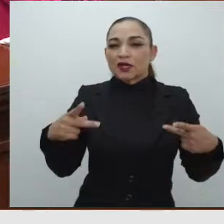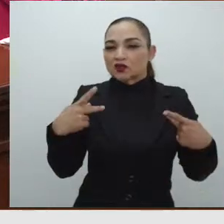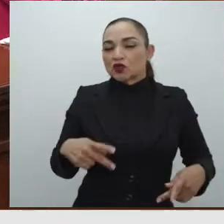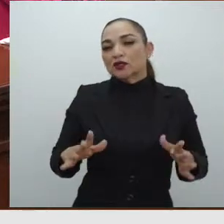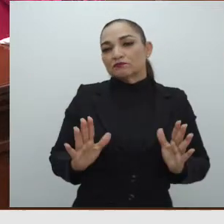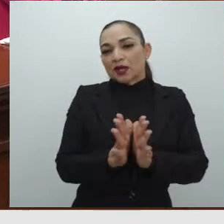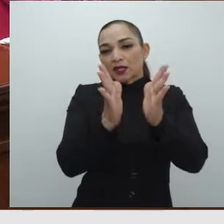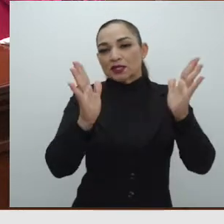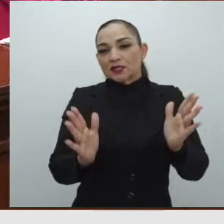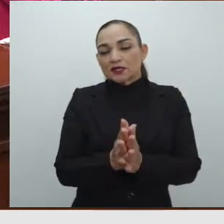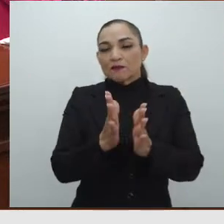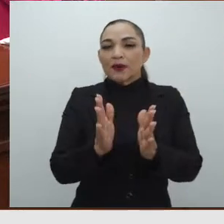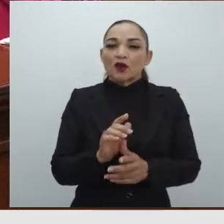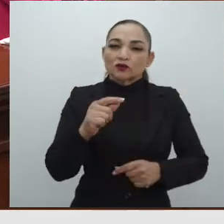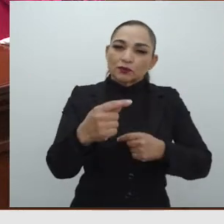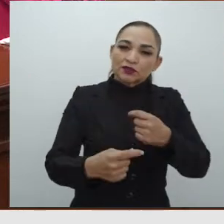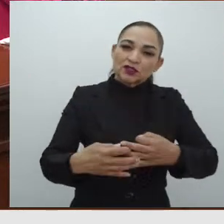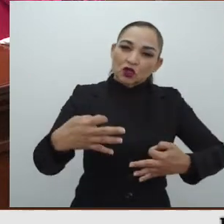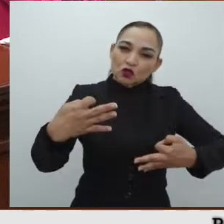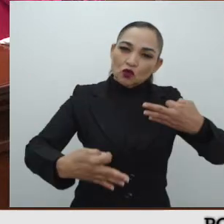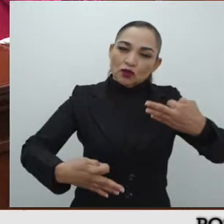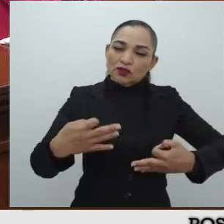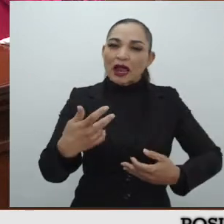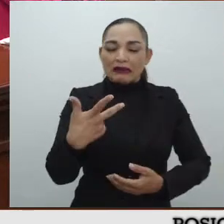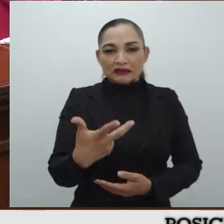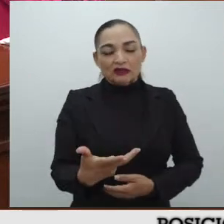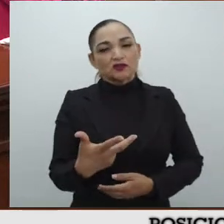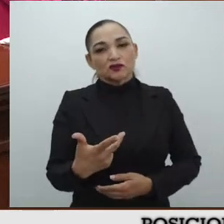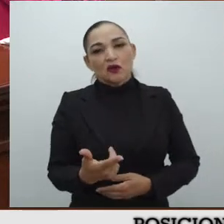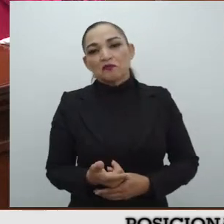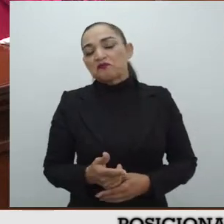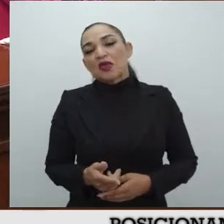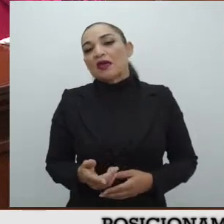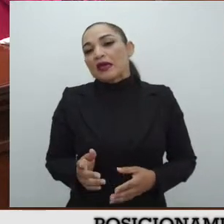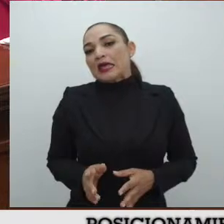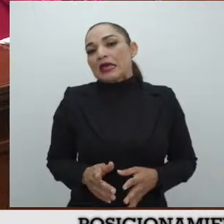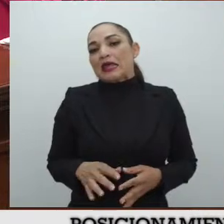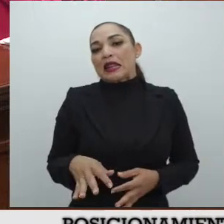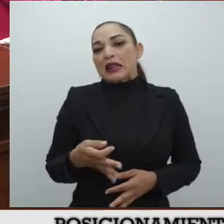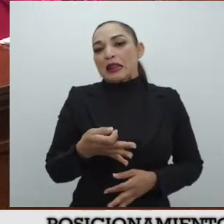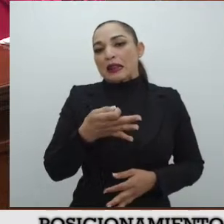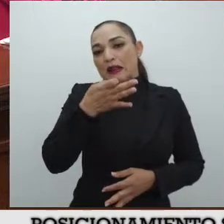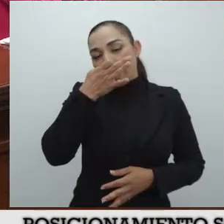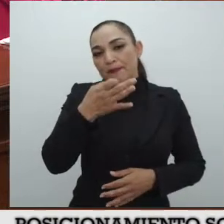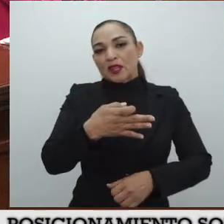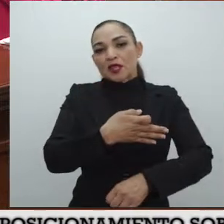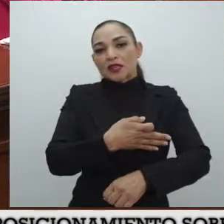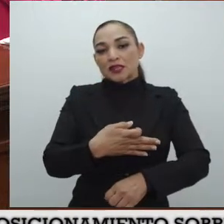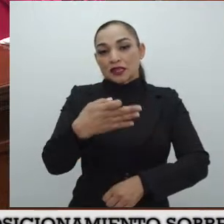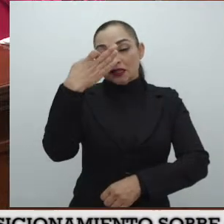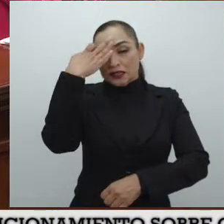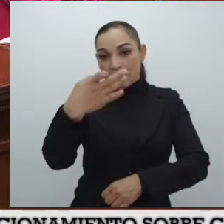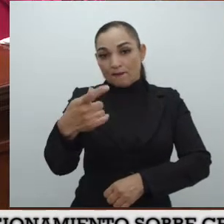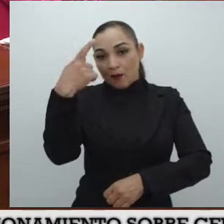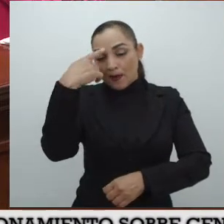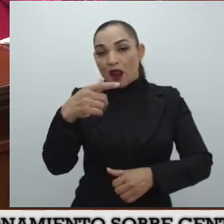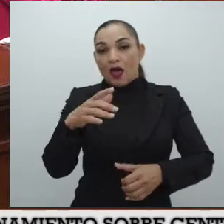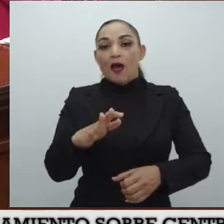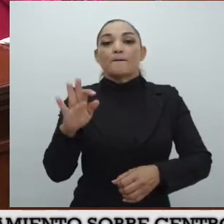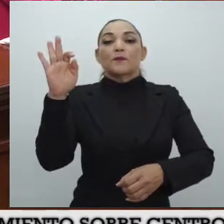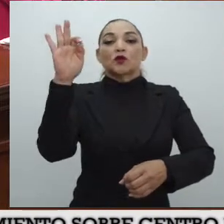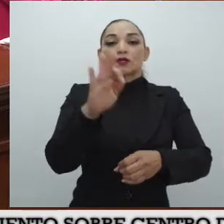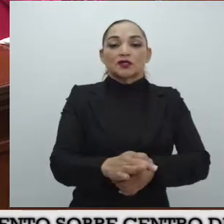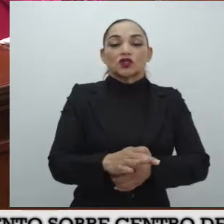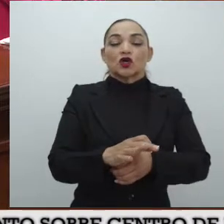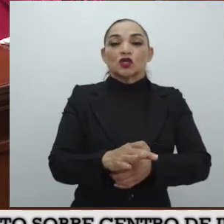ya que esto ahorra tiempo, procedimientos y atención a las víctimas de violencia.